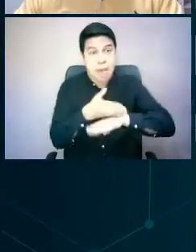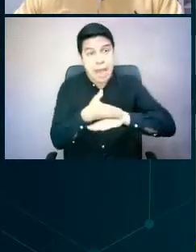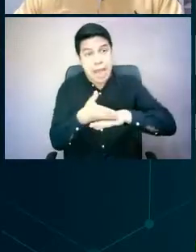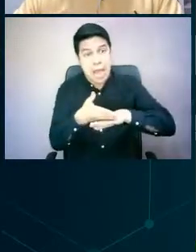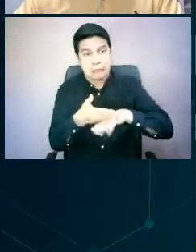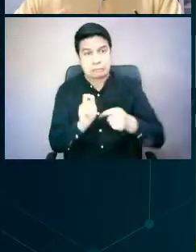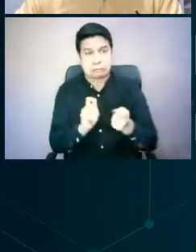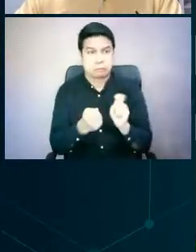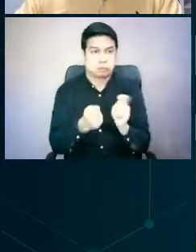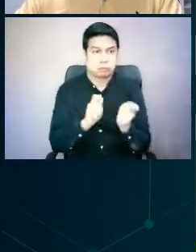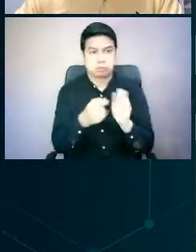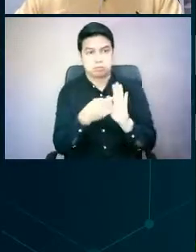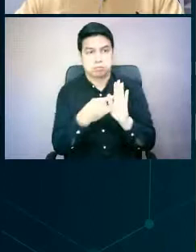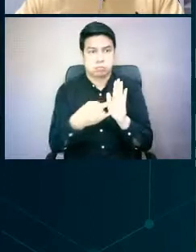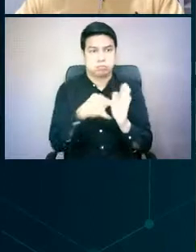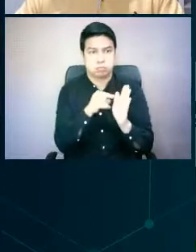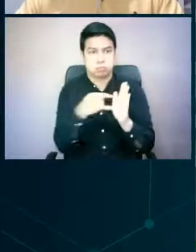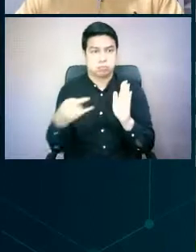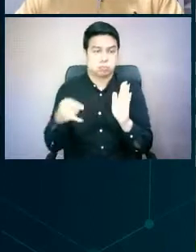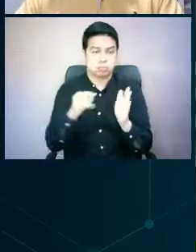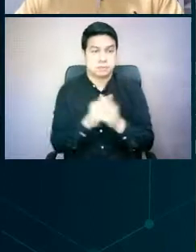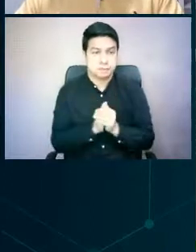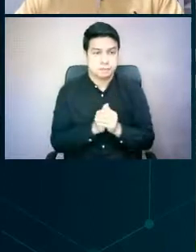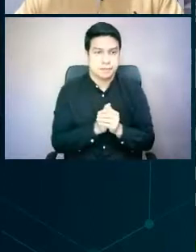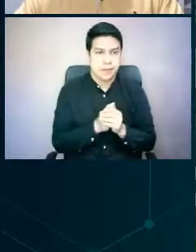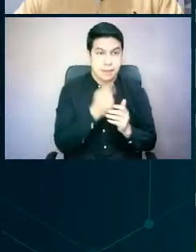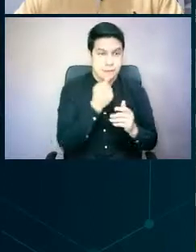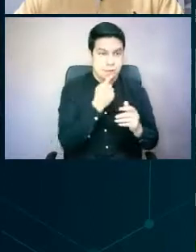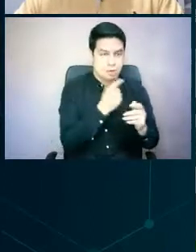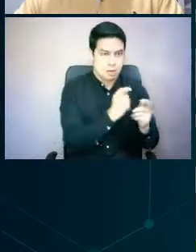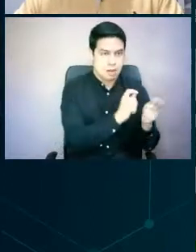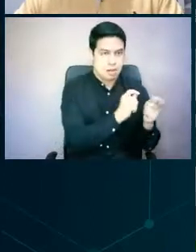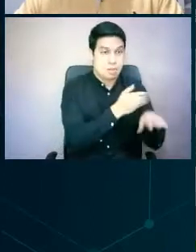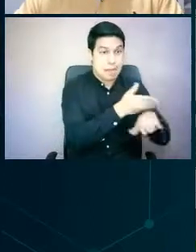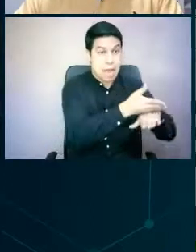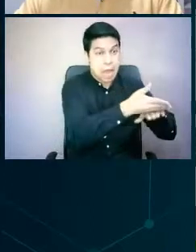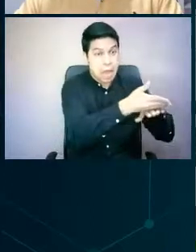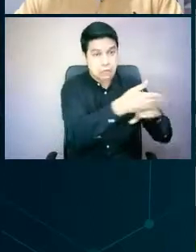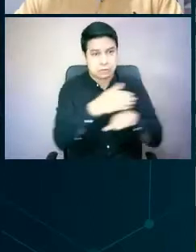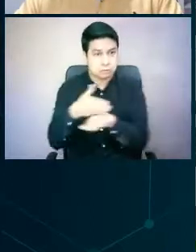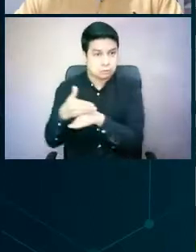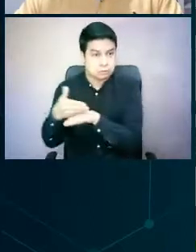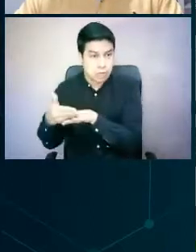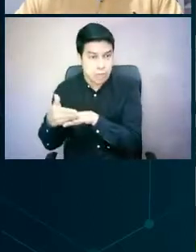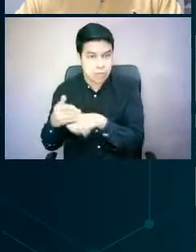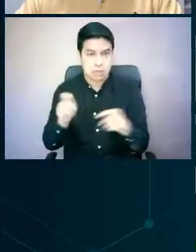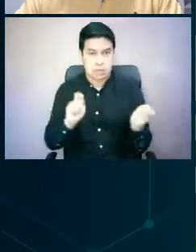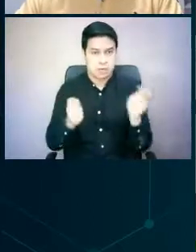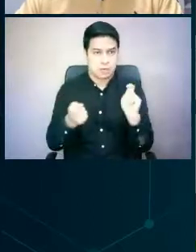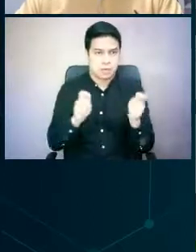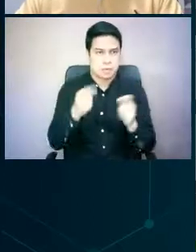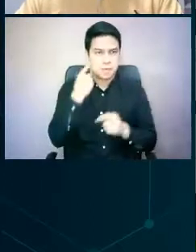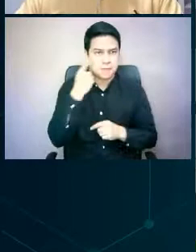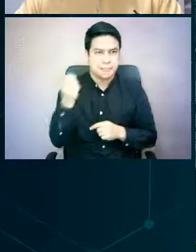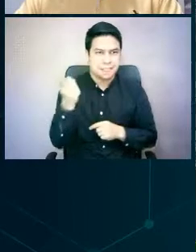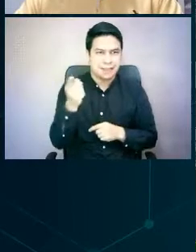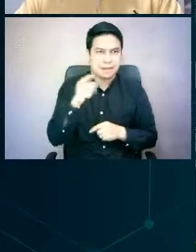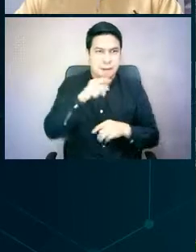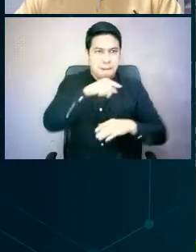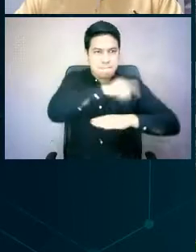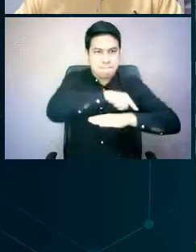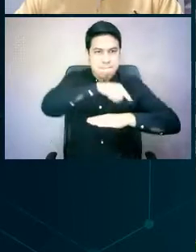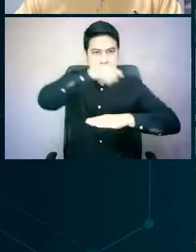de la latencia de un periodo a otro. En la figura que estamos viendo lo podemos identificar en color amarillo. Las